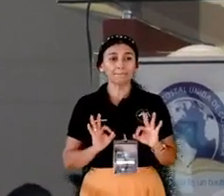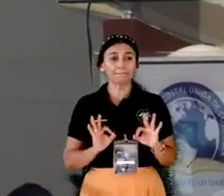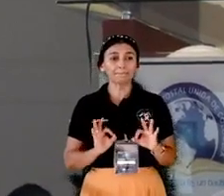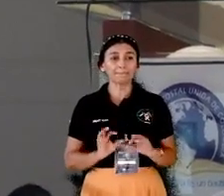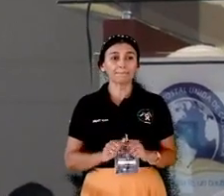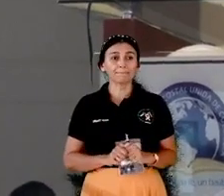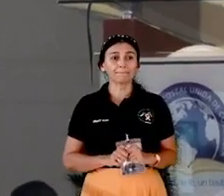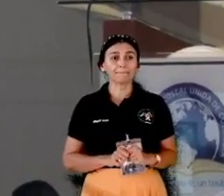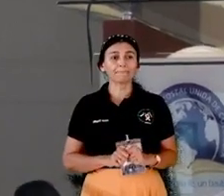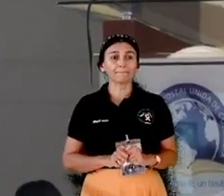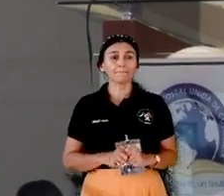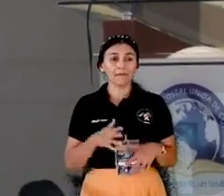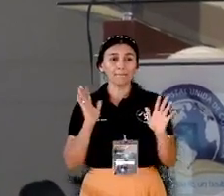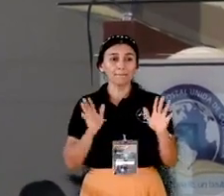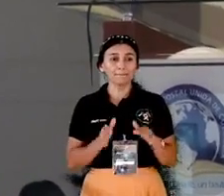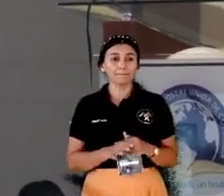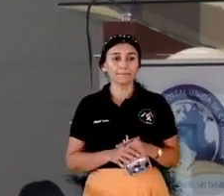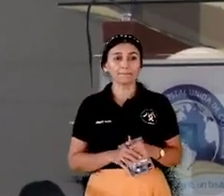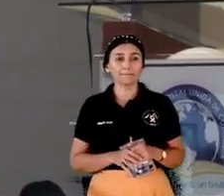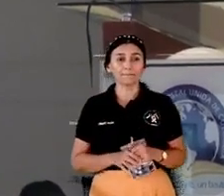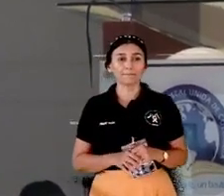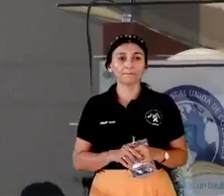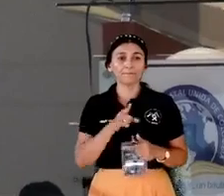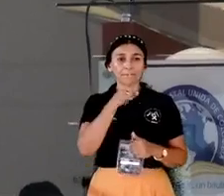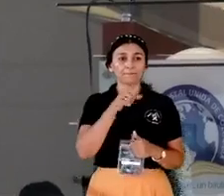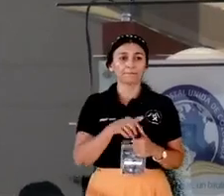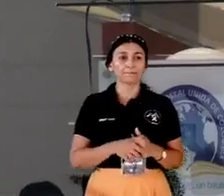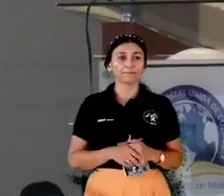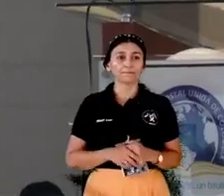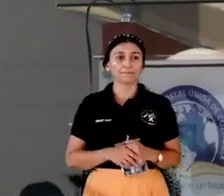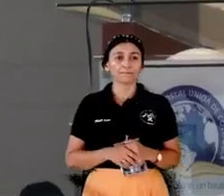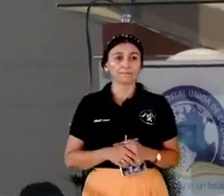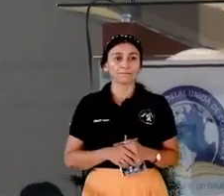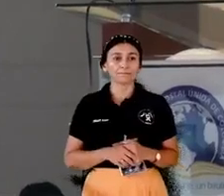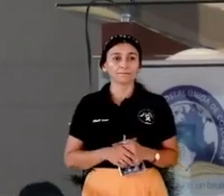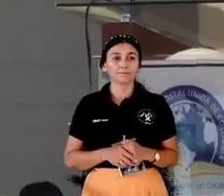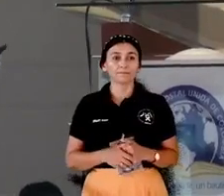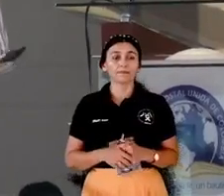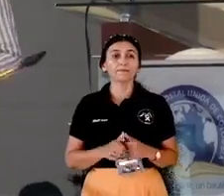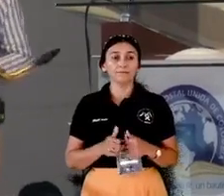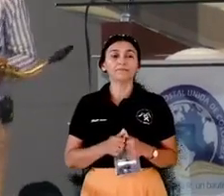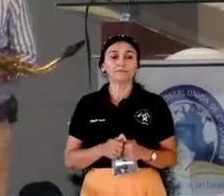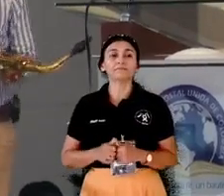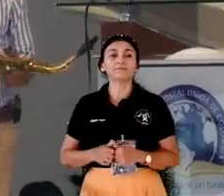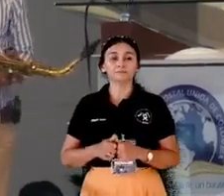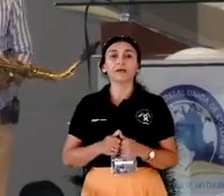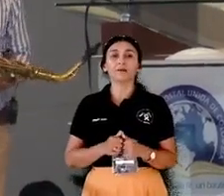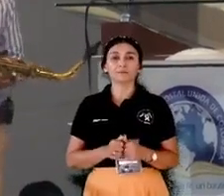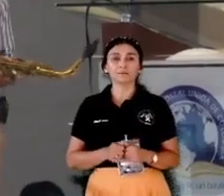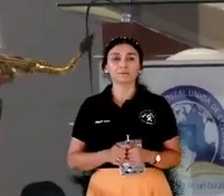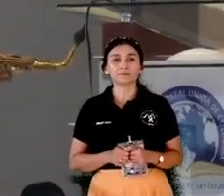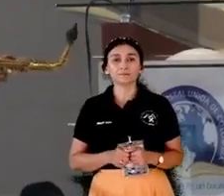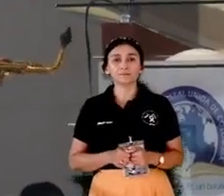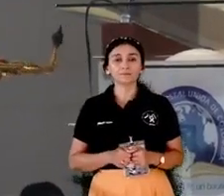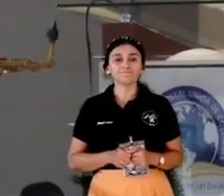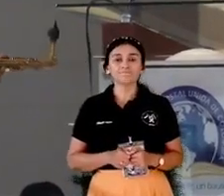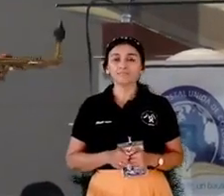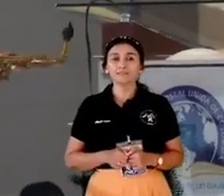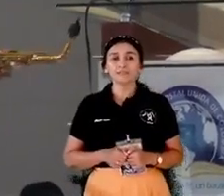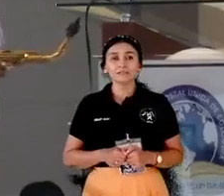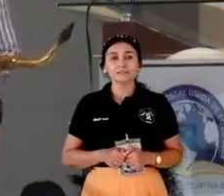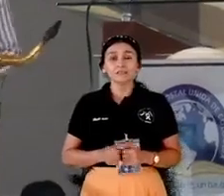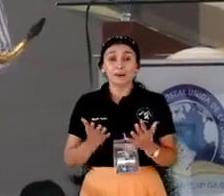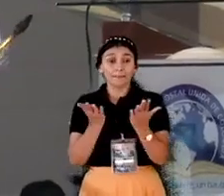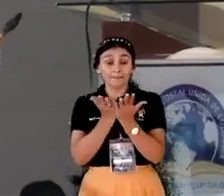levantar nuestras manos. Si la historia que está en la Biblia se siguiera escribiendo y aparecieran libros